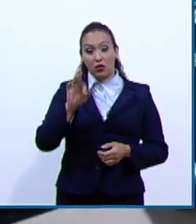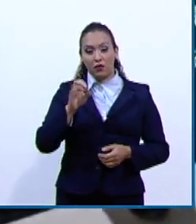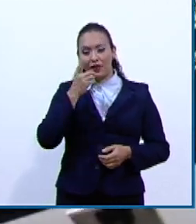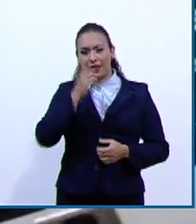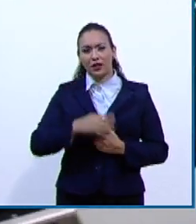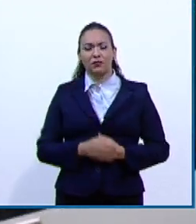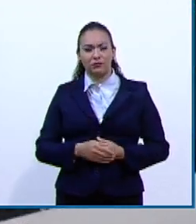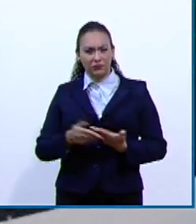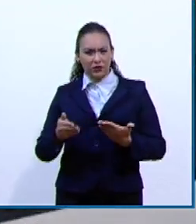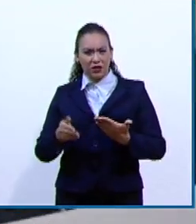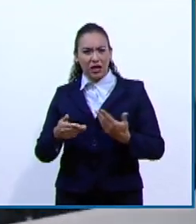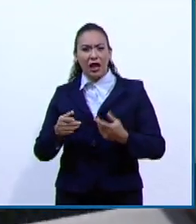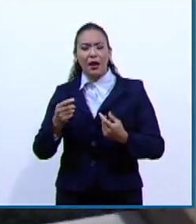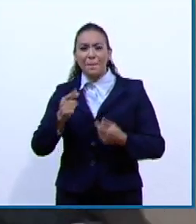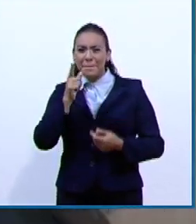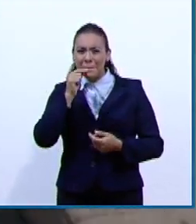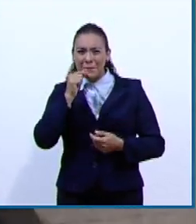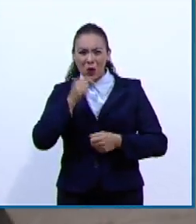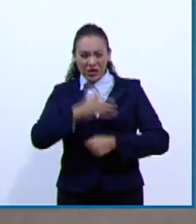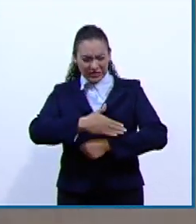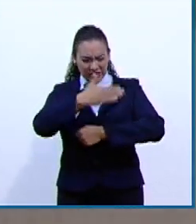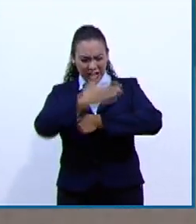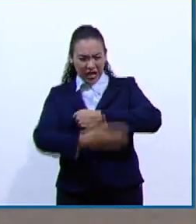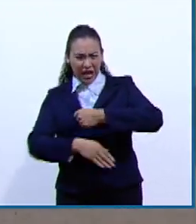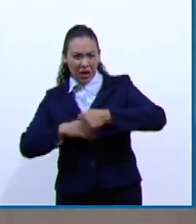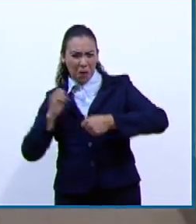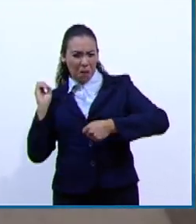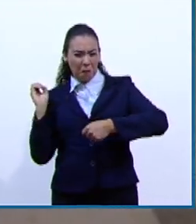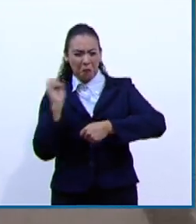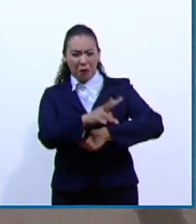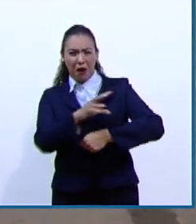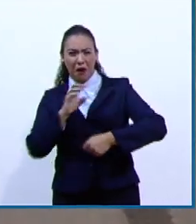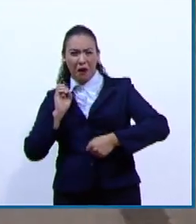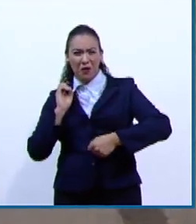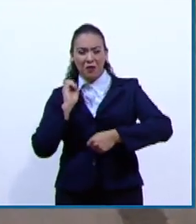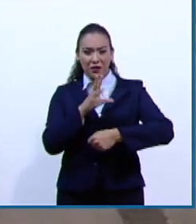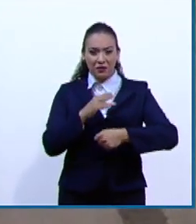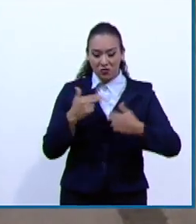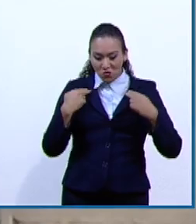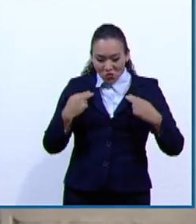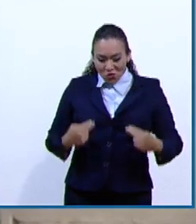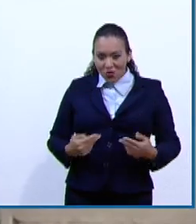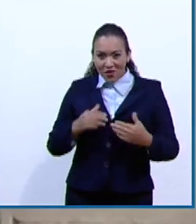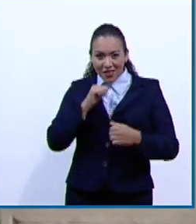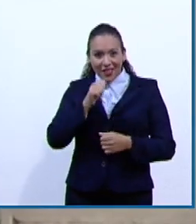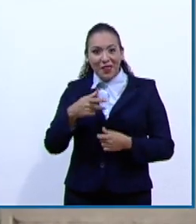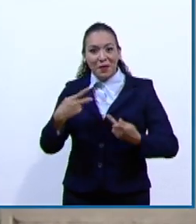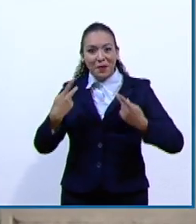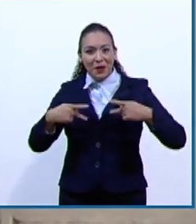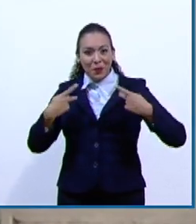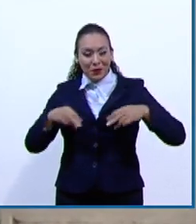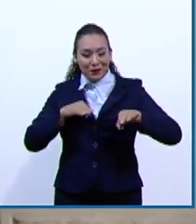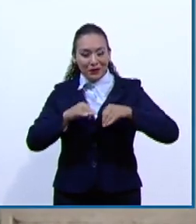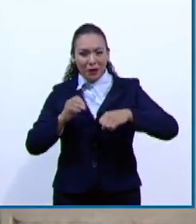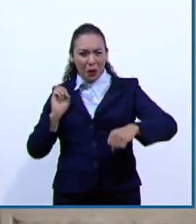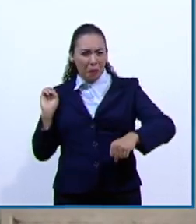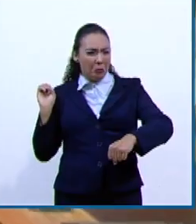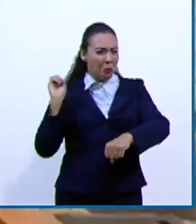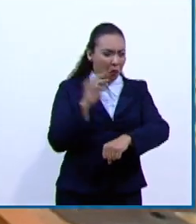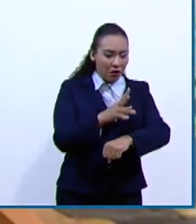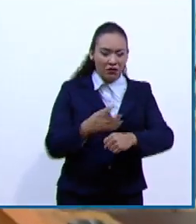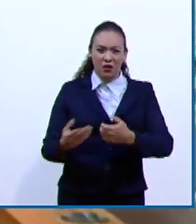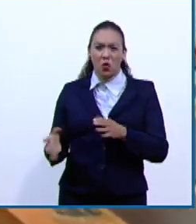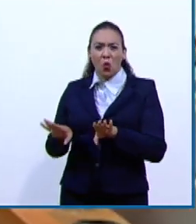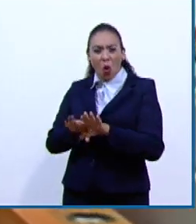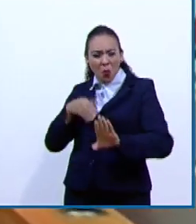agresiones cometidas por granaderos y efectivos sin uniforme en contra de personas juzgadoras y trabajadoras que ejercían su